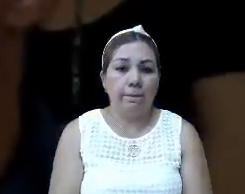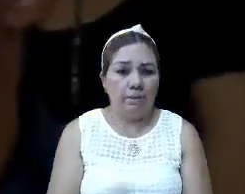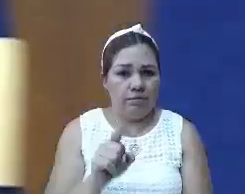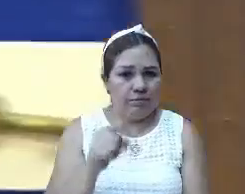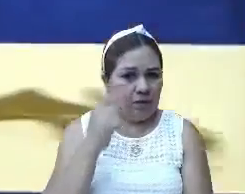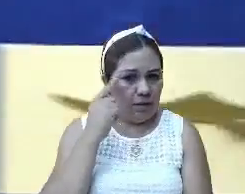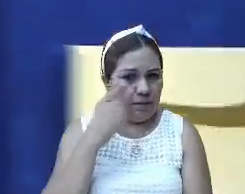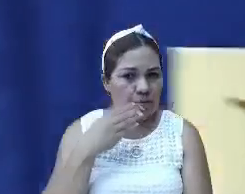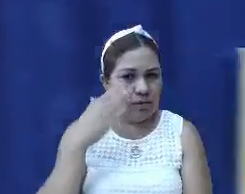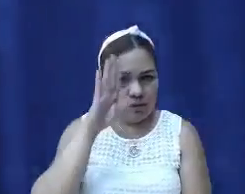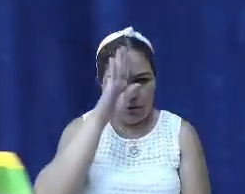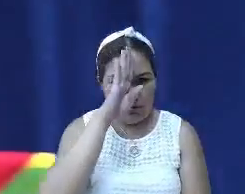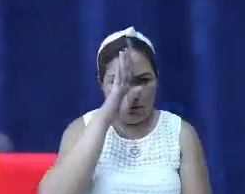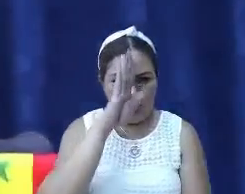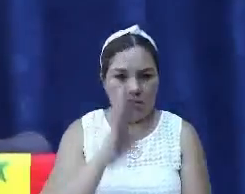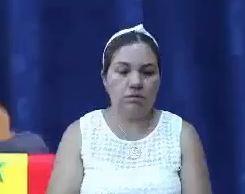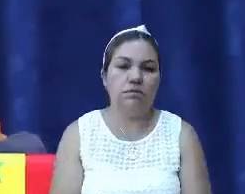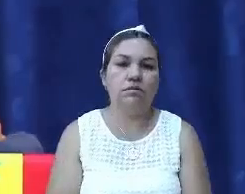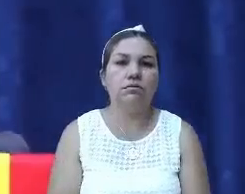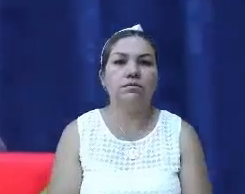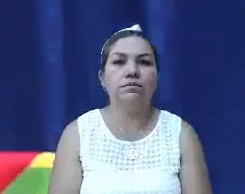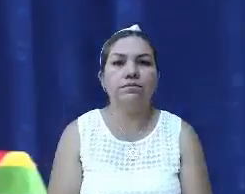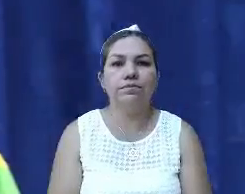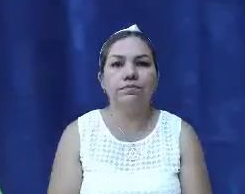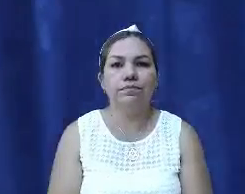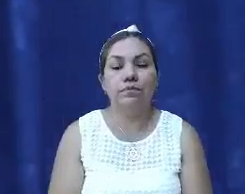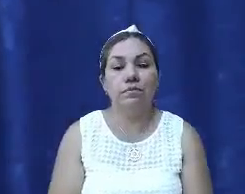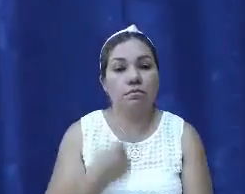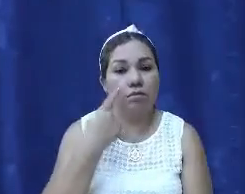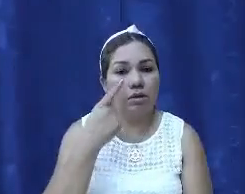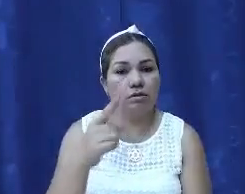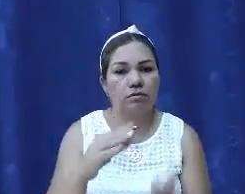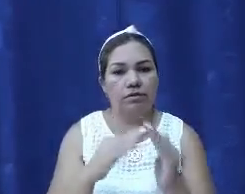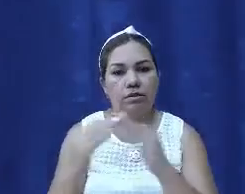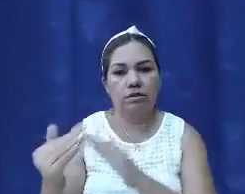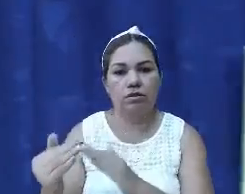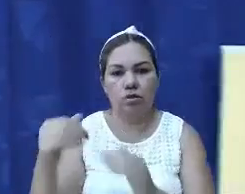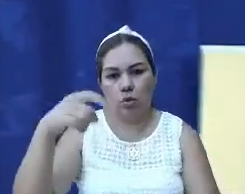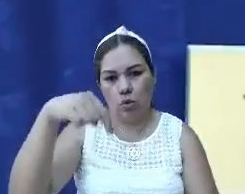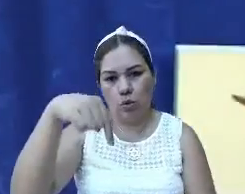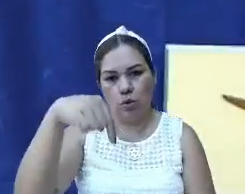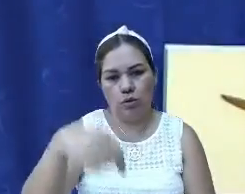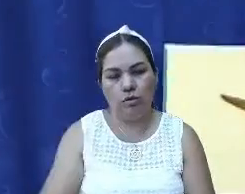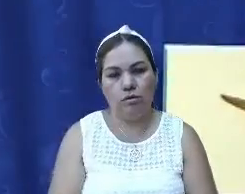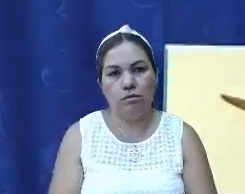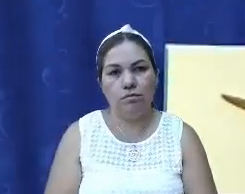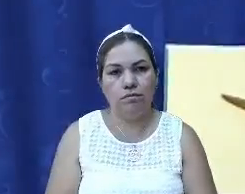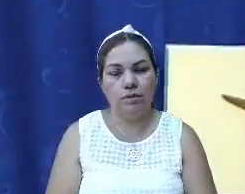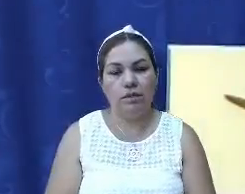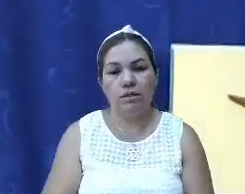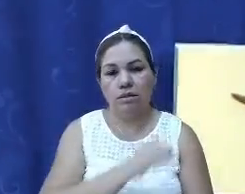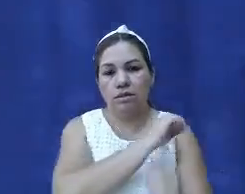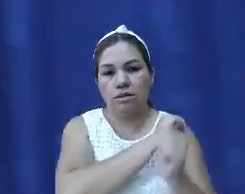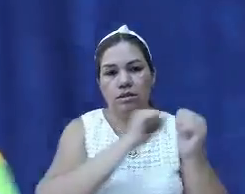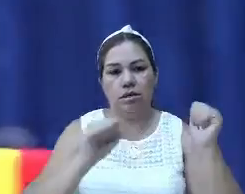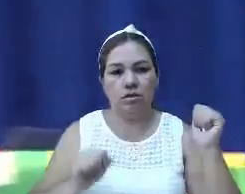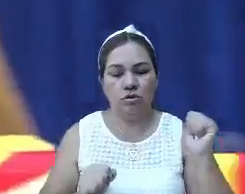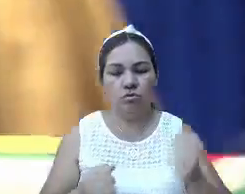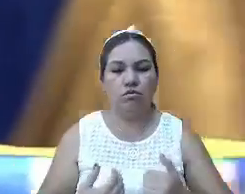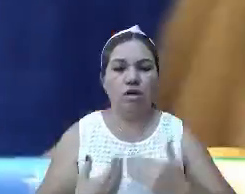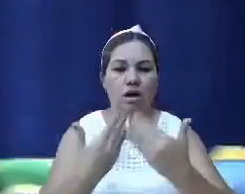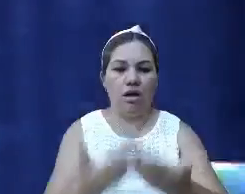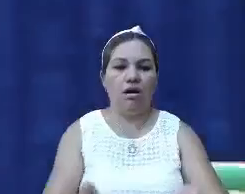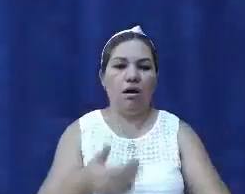Usted está aprendiendo, amado. Mírala a tu vecino y decirle: hoy el Señor me está dando las